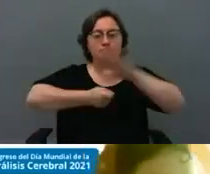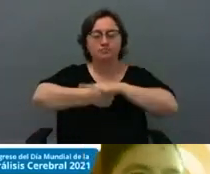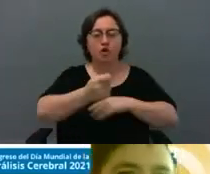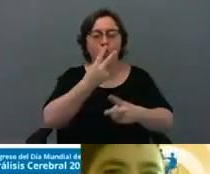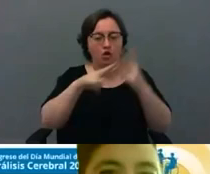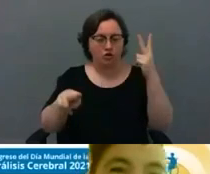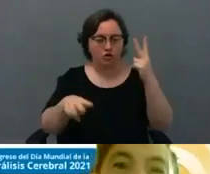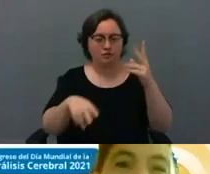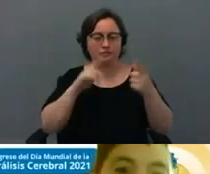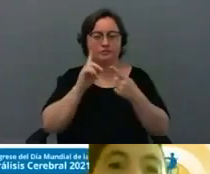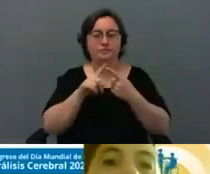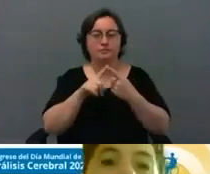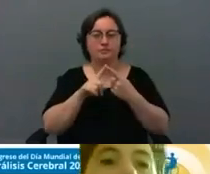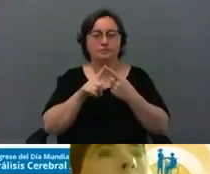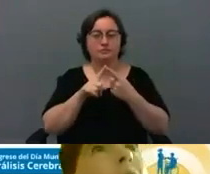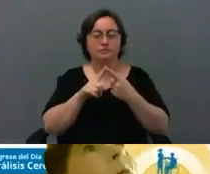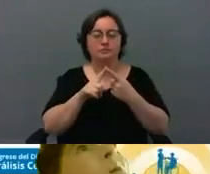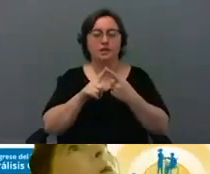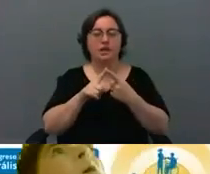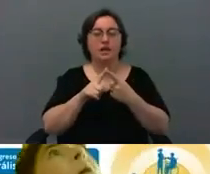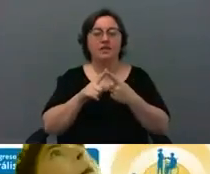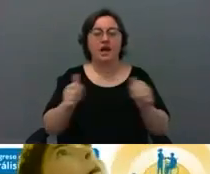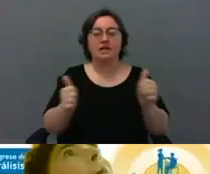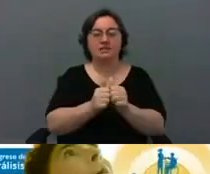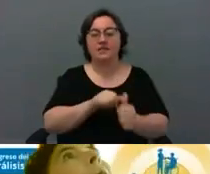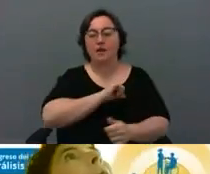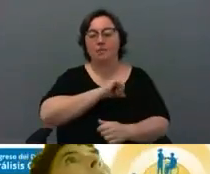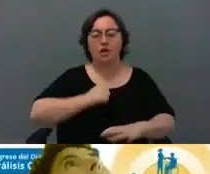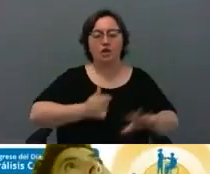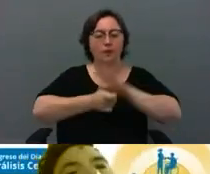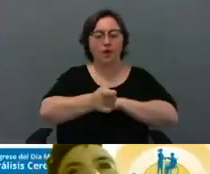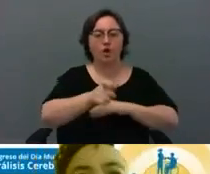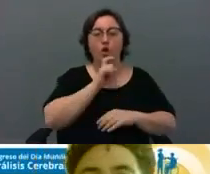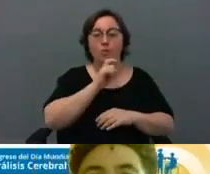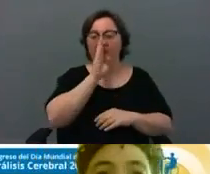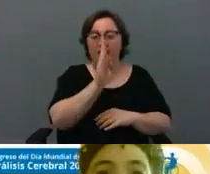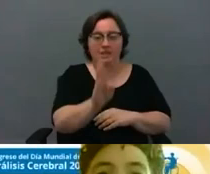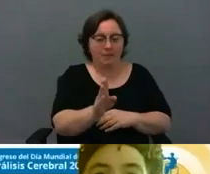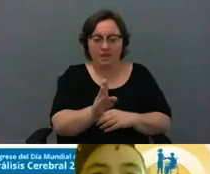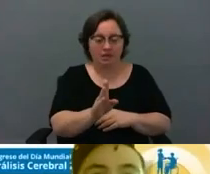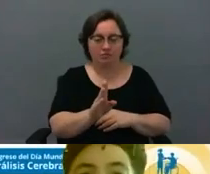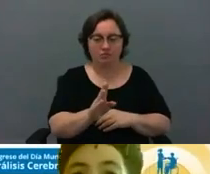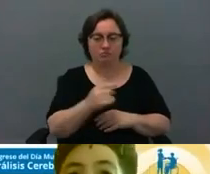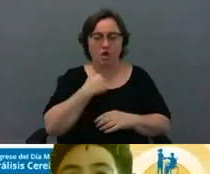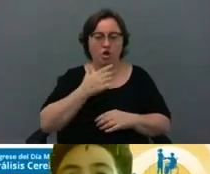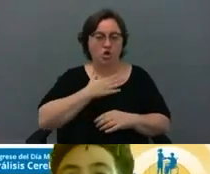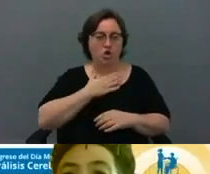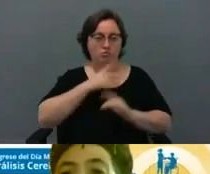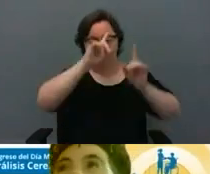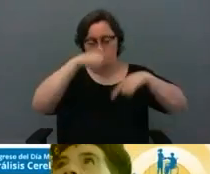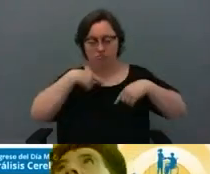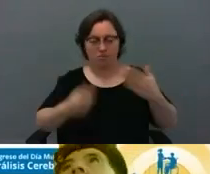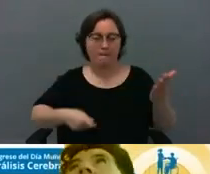asistencia personal. La asistencia personal se puede solicitar directamente, es decir, yo me hago cargo